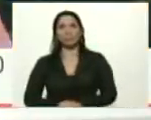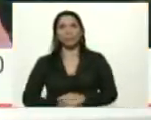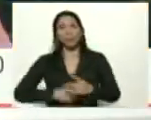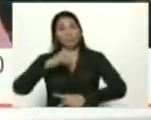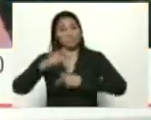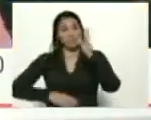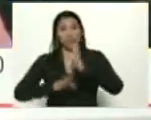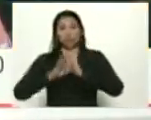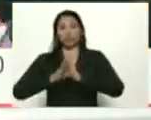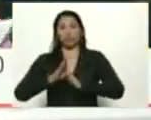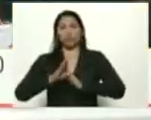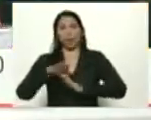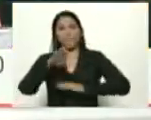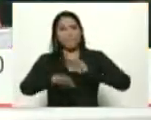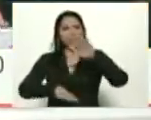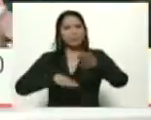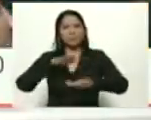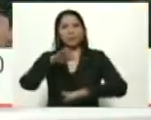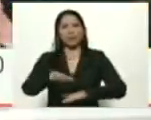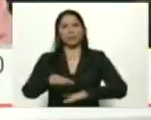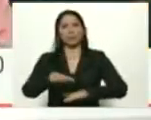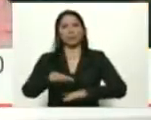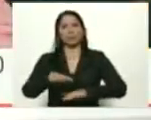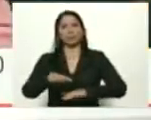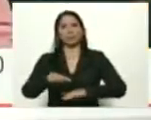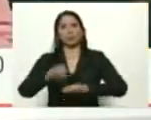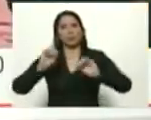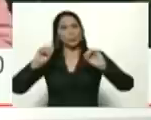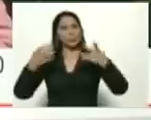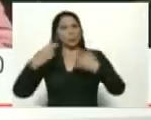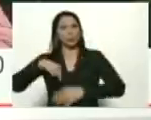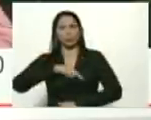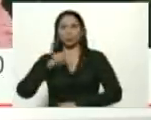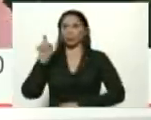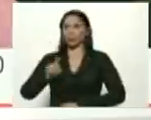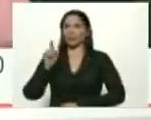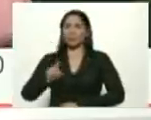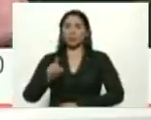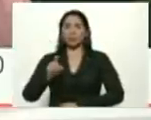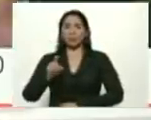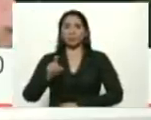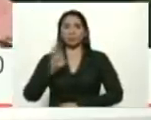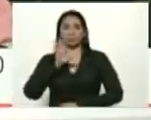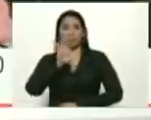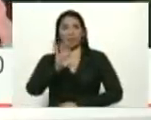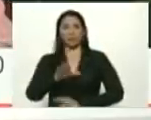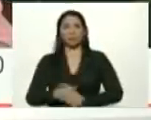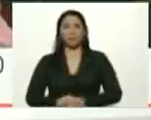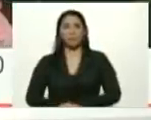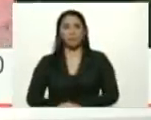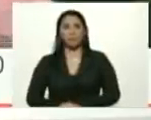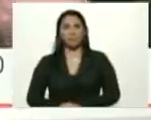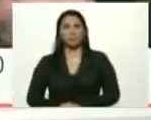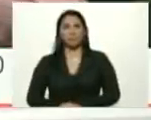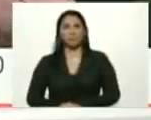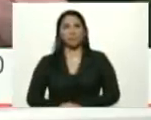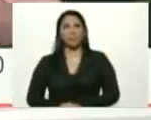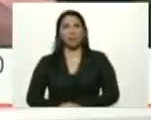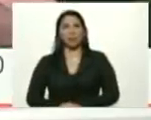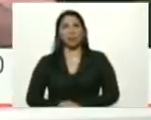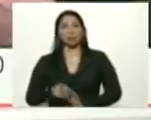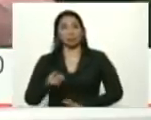Produciendo, avanzaremos y lograremos lo que necesita nuestro país. En una situación